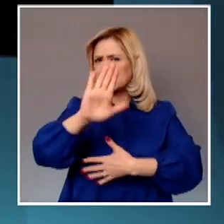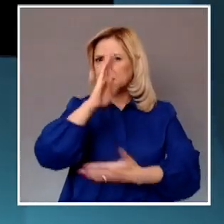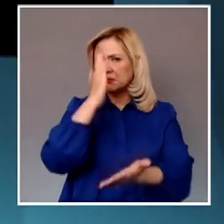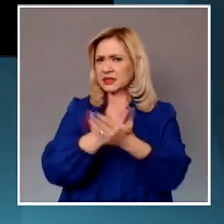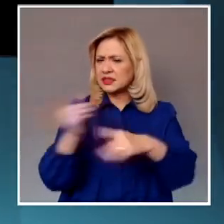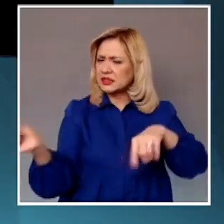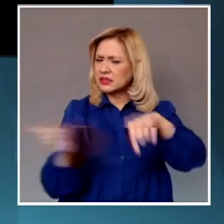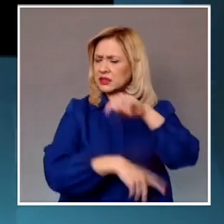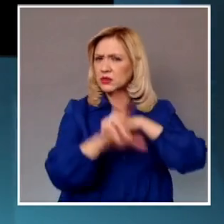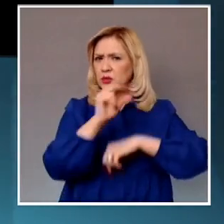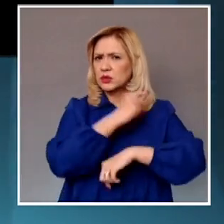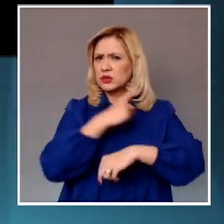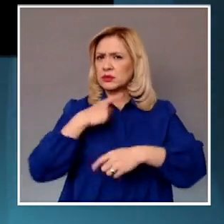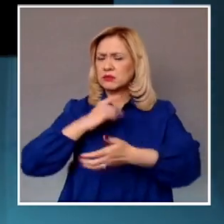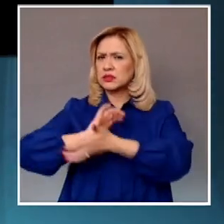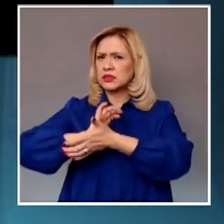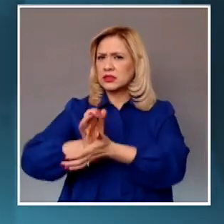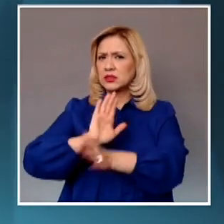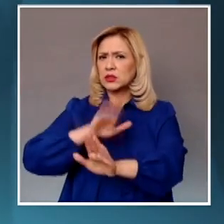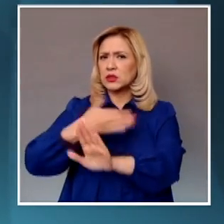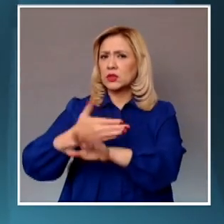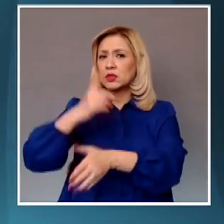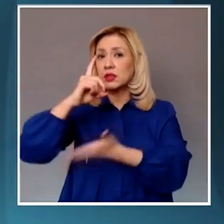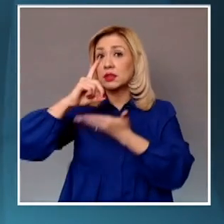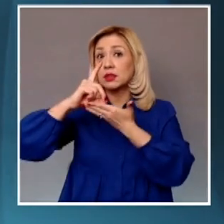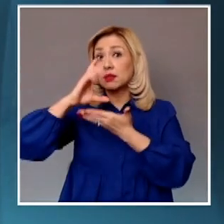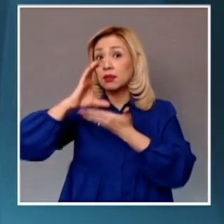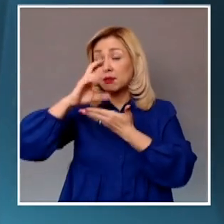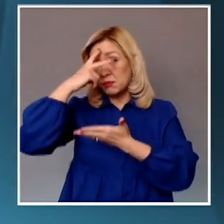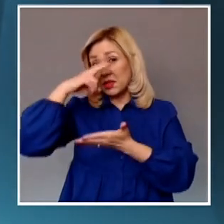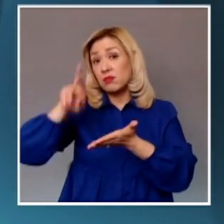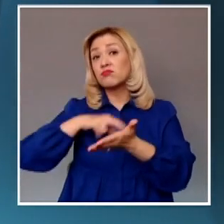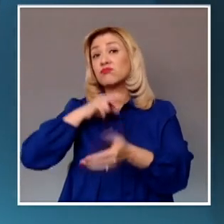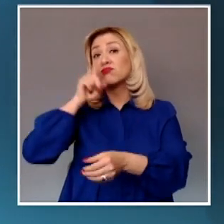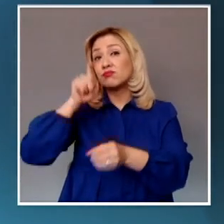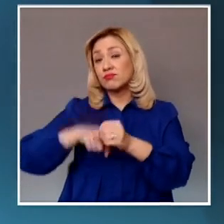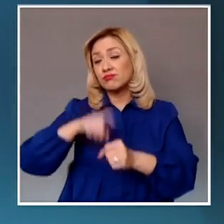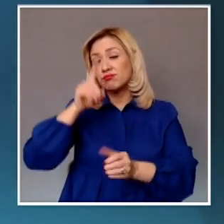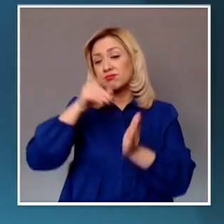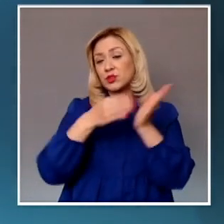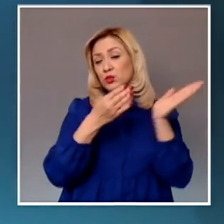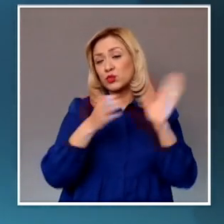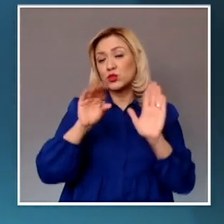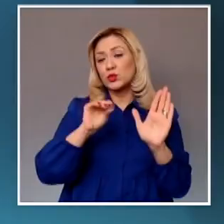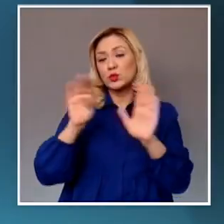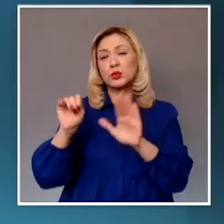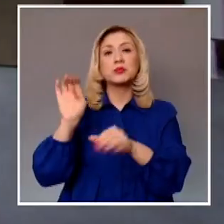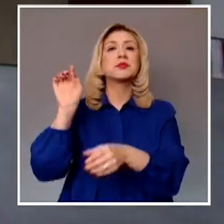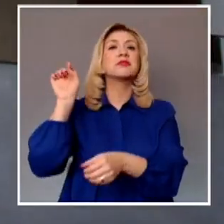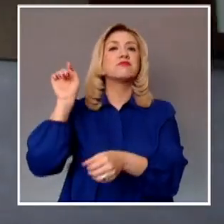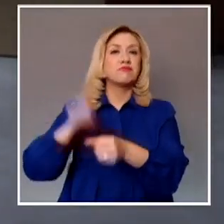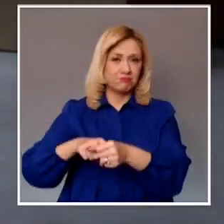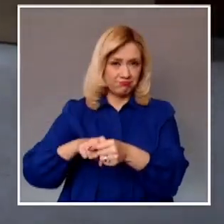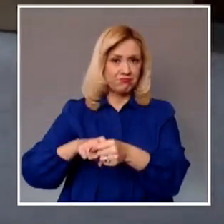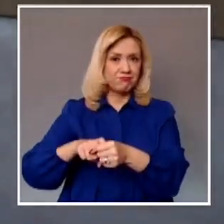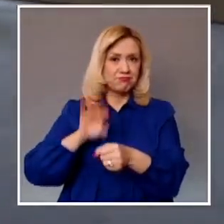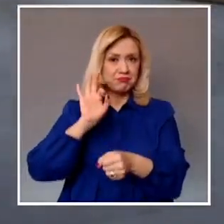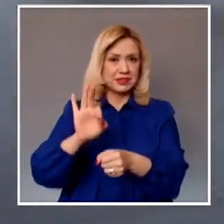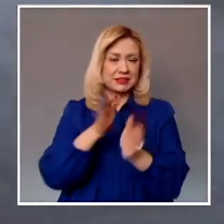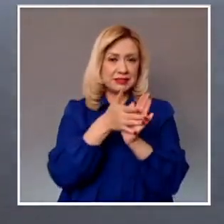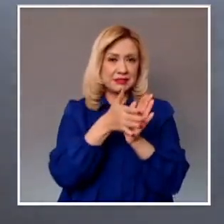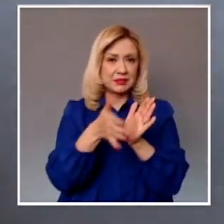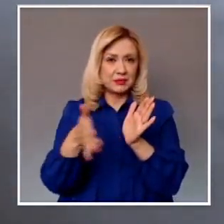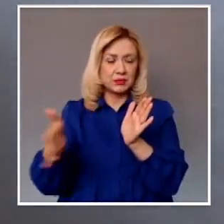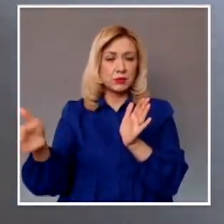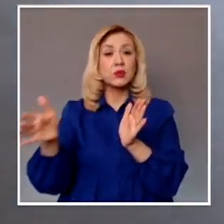con discapacidad, de la que México es parte desde 1999. Contempla diversas medidas de carácter progresivo